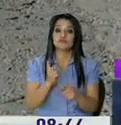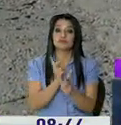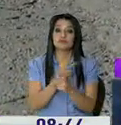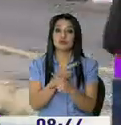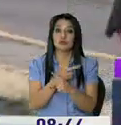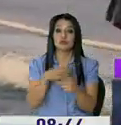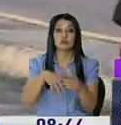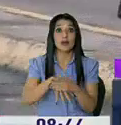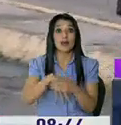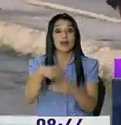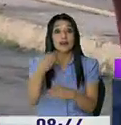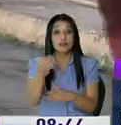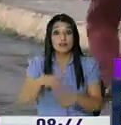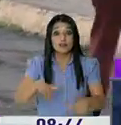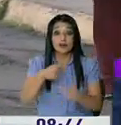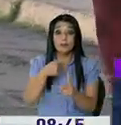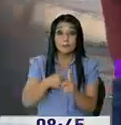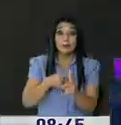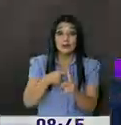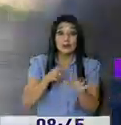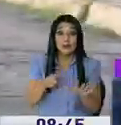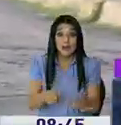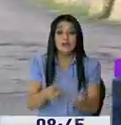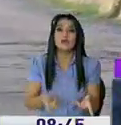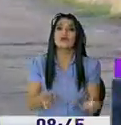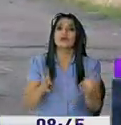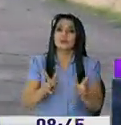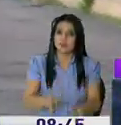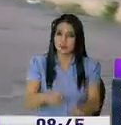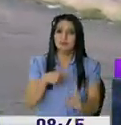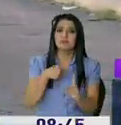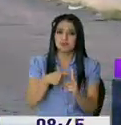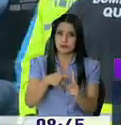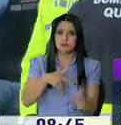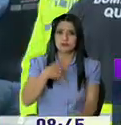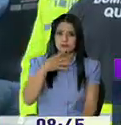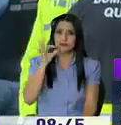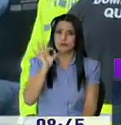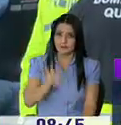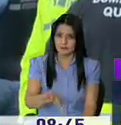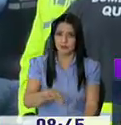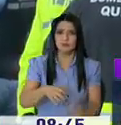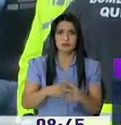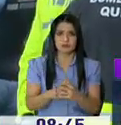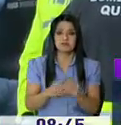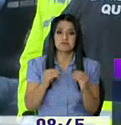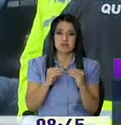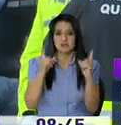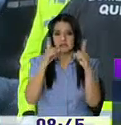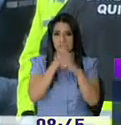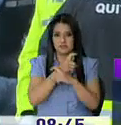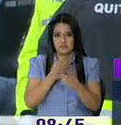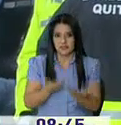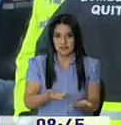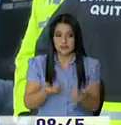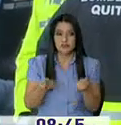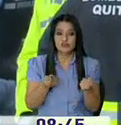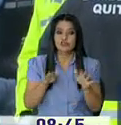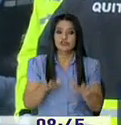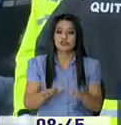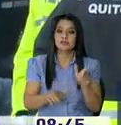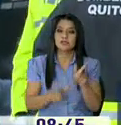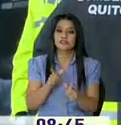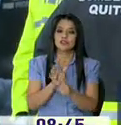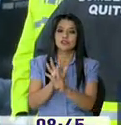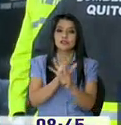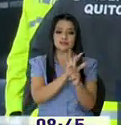los exteriores del mercado de San Roque también dio positivo al virus. Es más complicado porque tú ya no puedes tener control de todas las